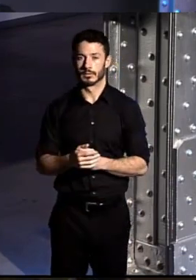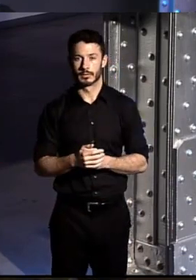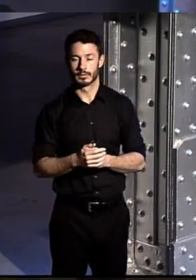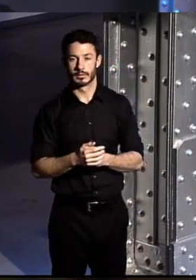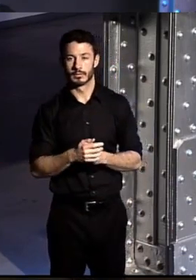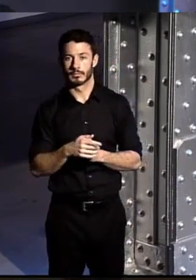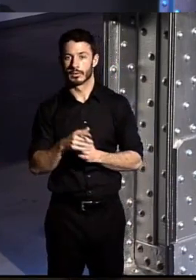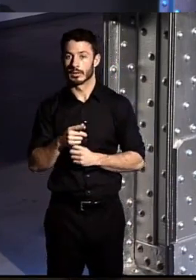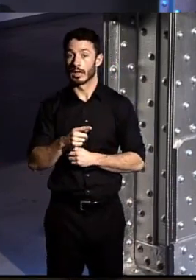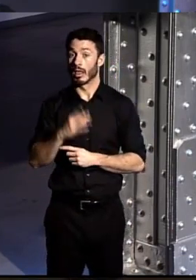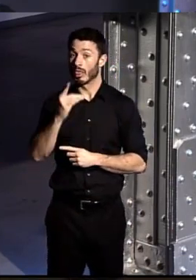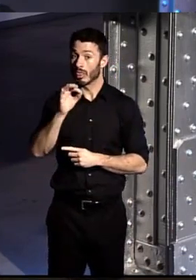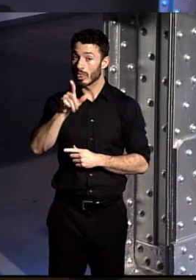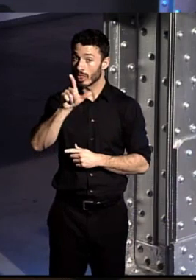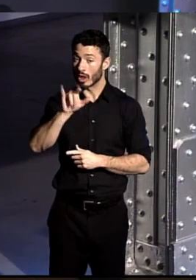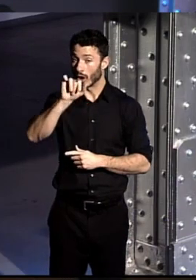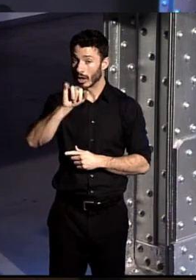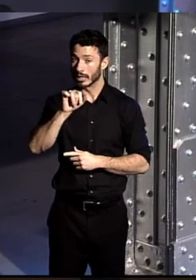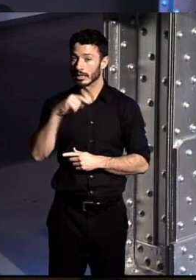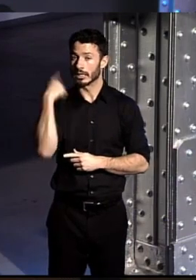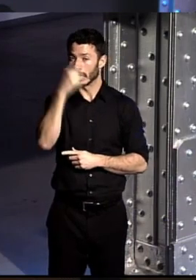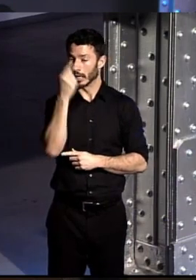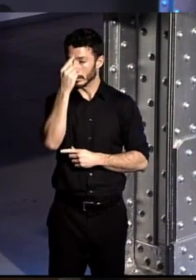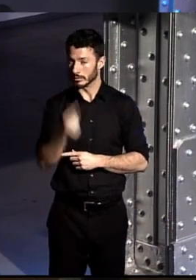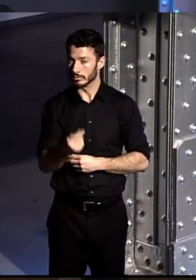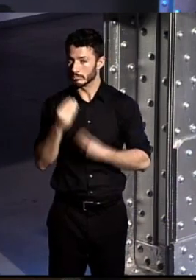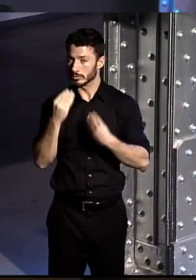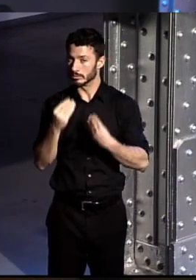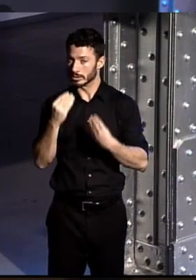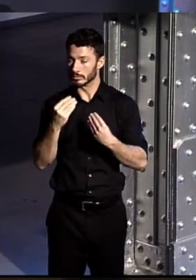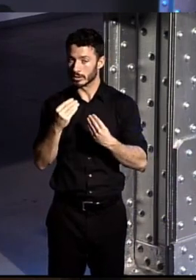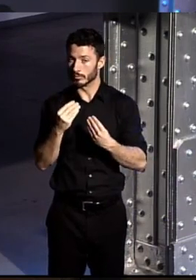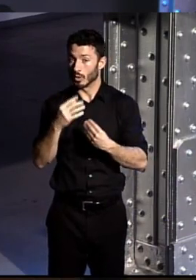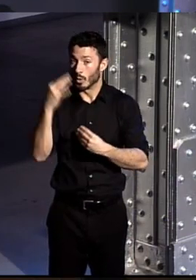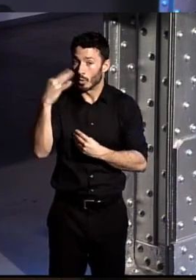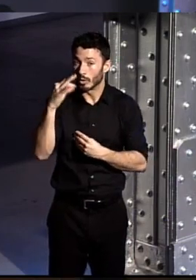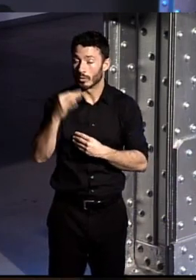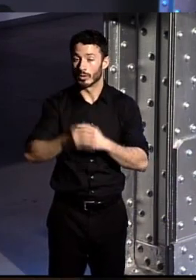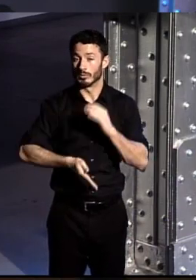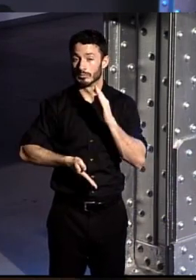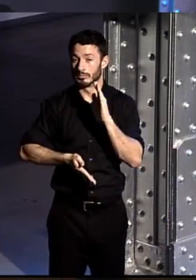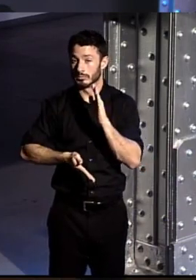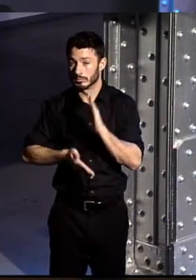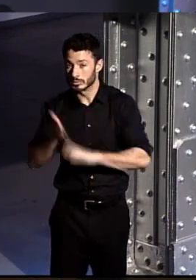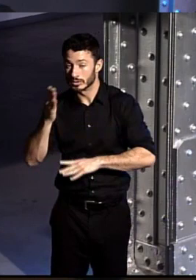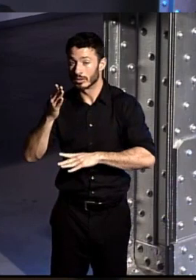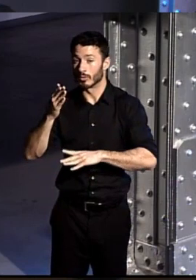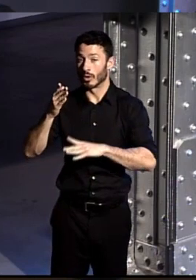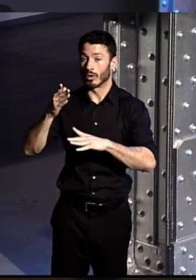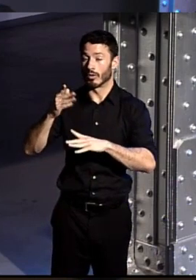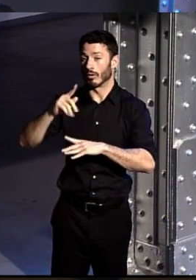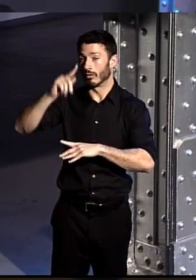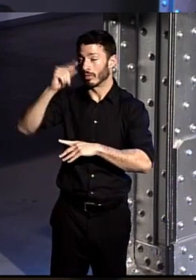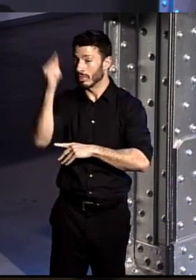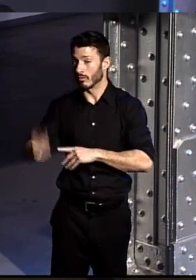clarísimo. Solo hay un buen retrato de Dolly, que es cuando parte el marido en viaje, que hacen un retrato familiar con el niño en medio. Ese es el único buen retrato de